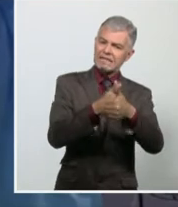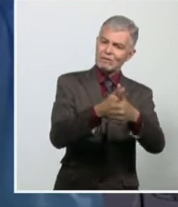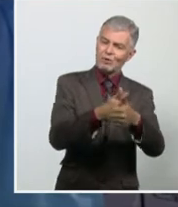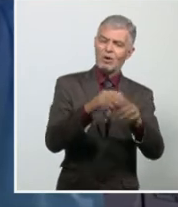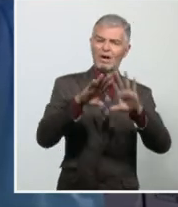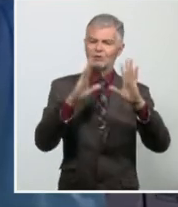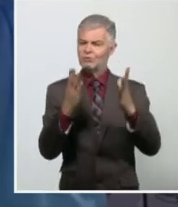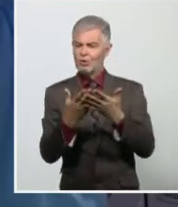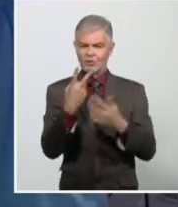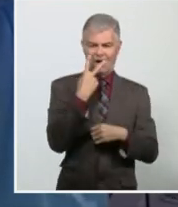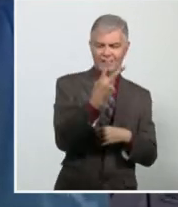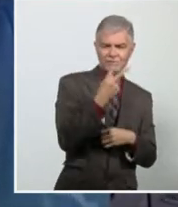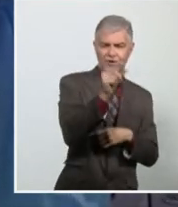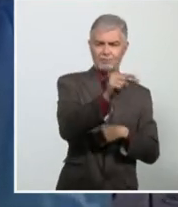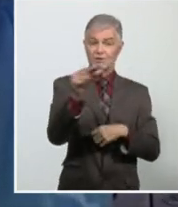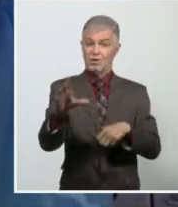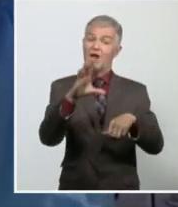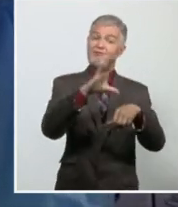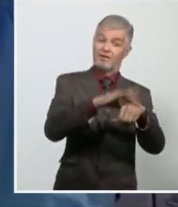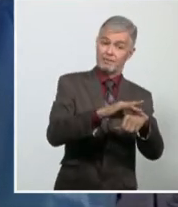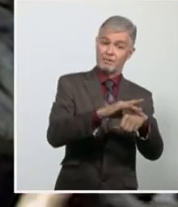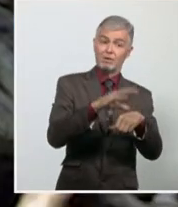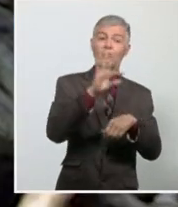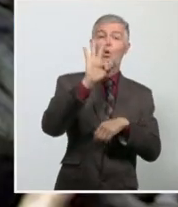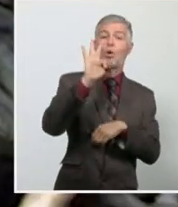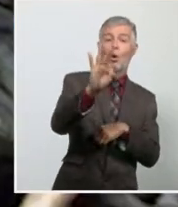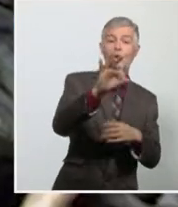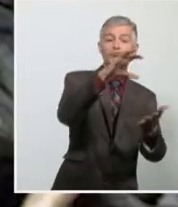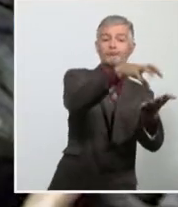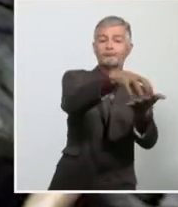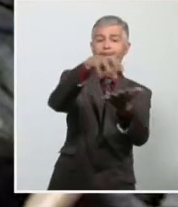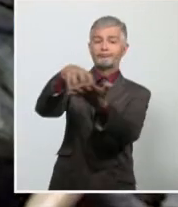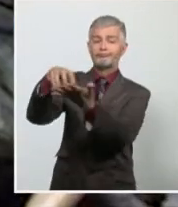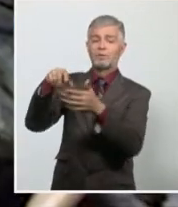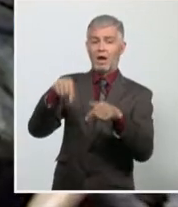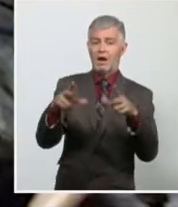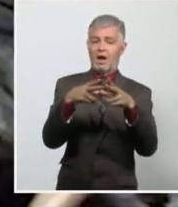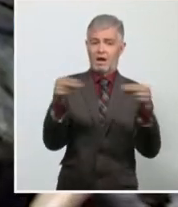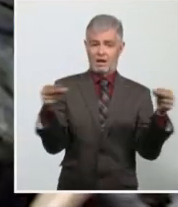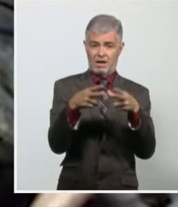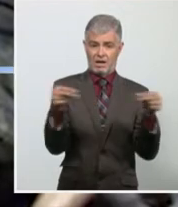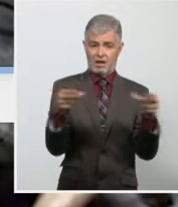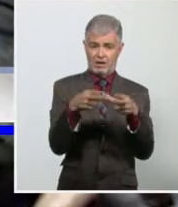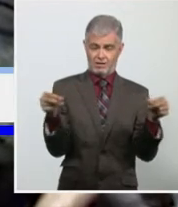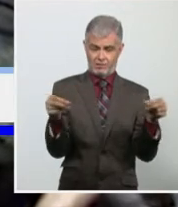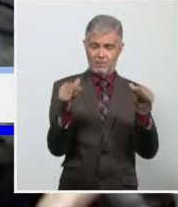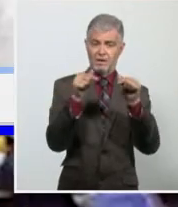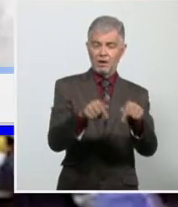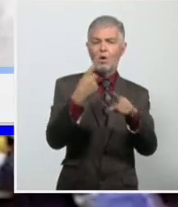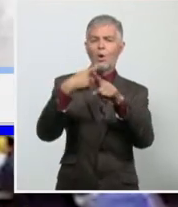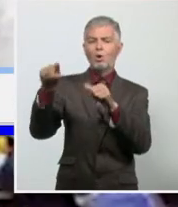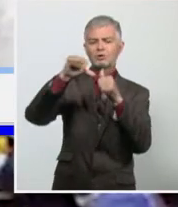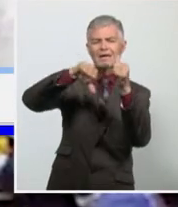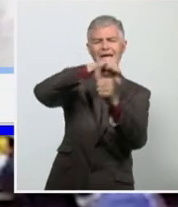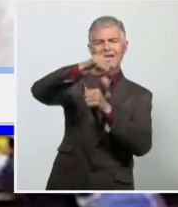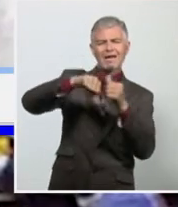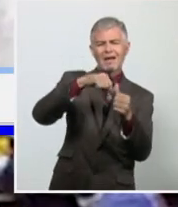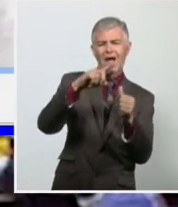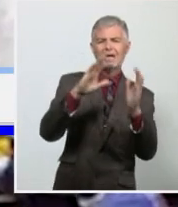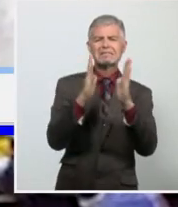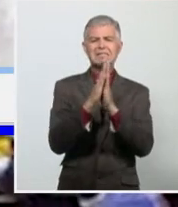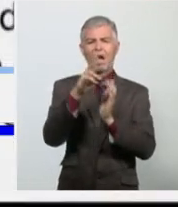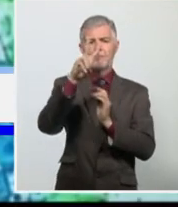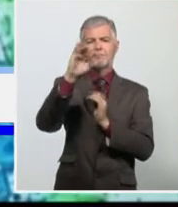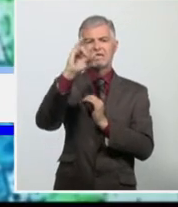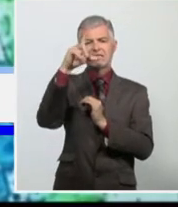pacientes con el coronavirus en 8 departamentos de ese país centroamericano en san vicente y las granadinas la brigada